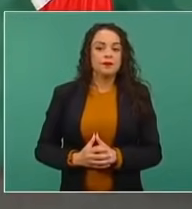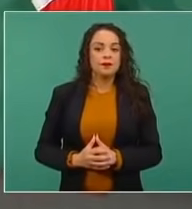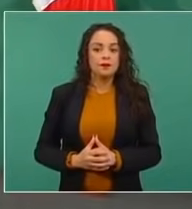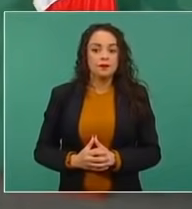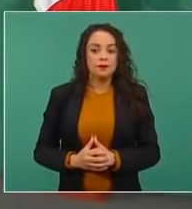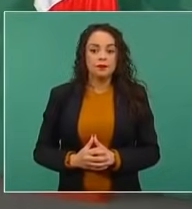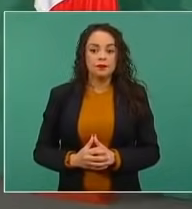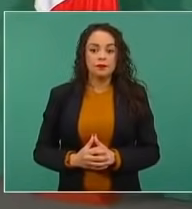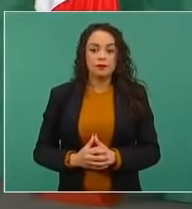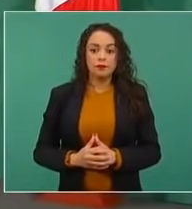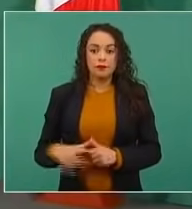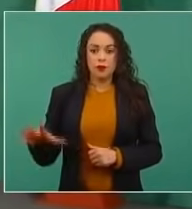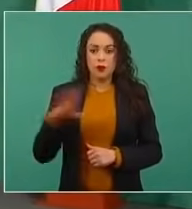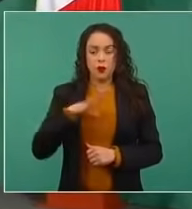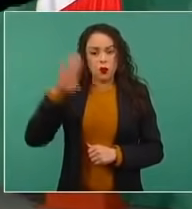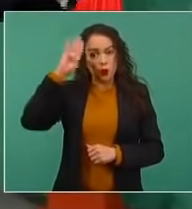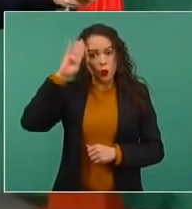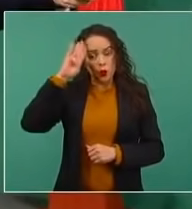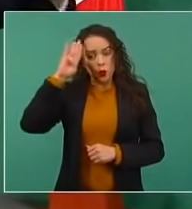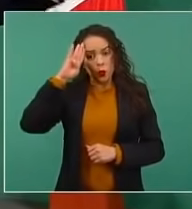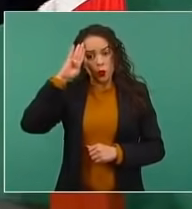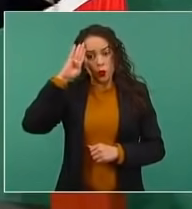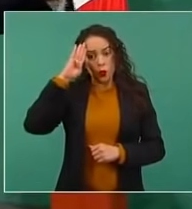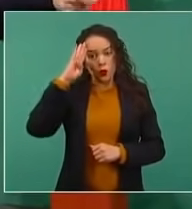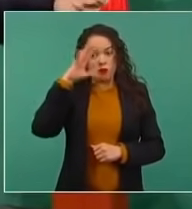Tenían bloques